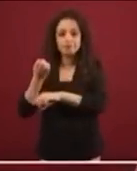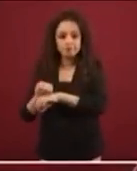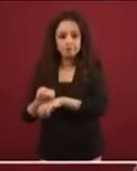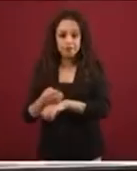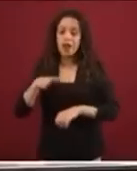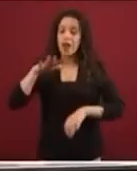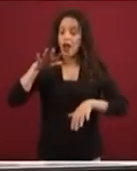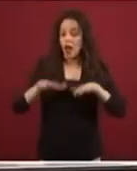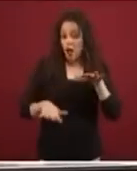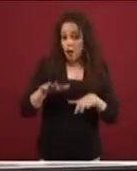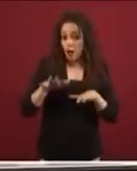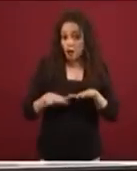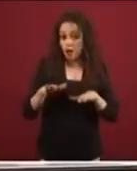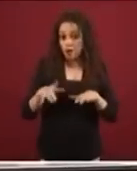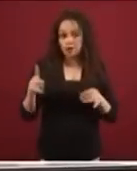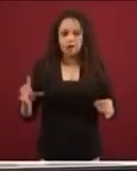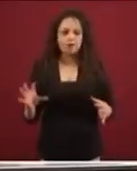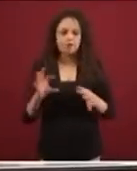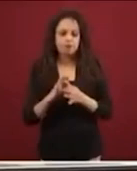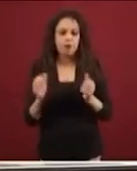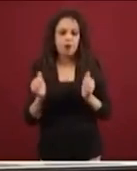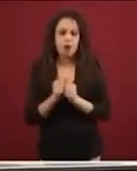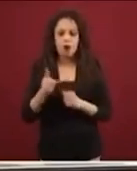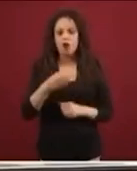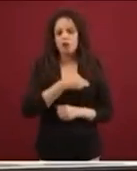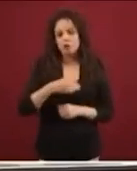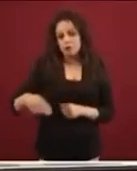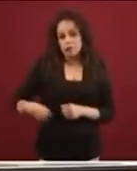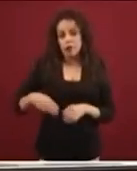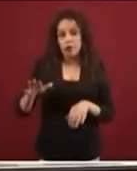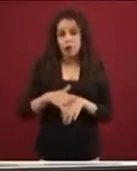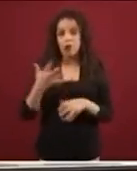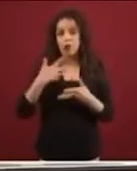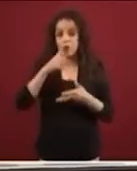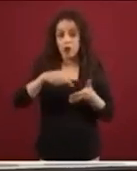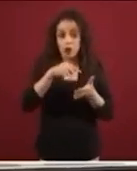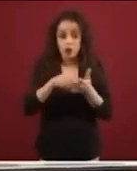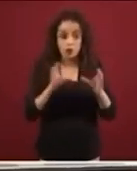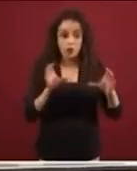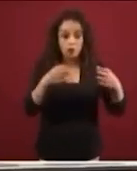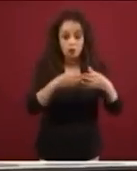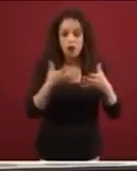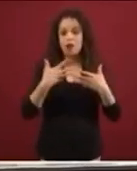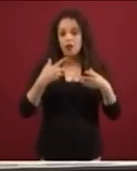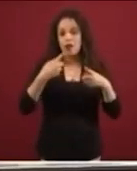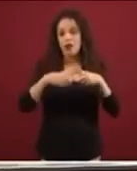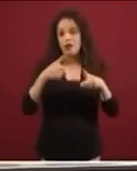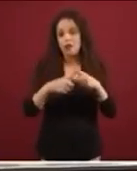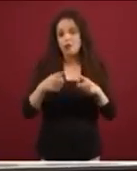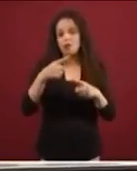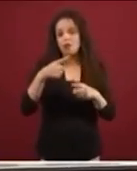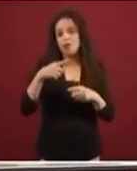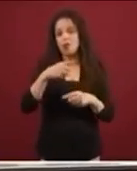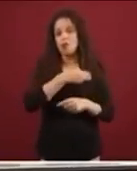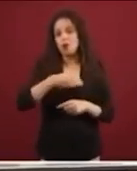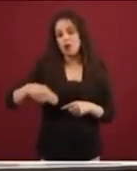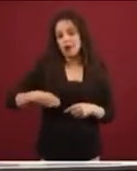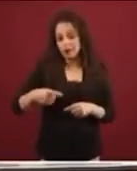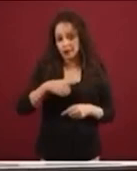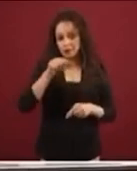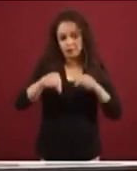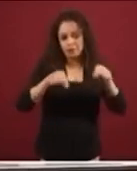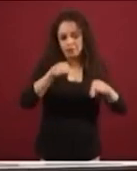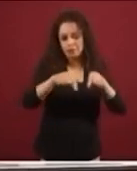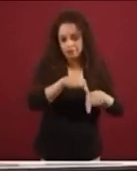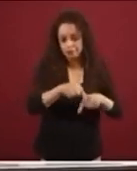aunque hay jurisdicciones que tienen más de un municipio. Existe el nivel estatal, que es una oficina directamente